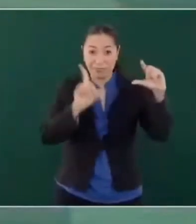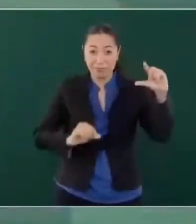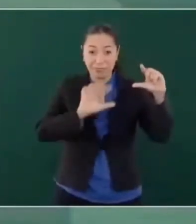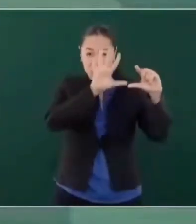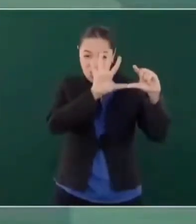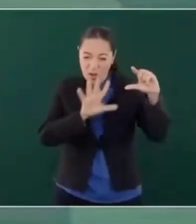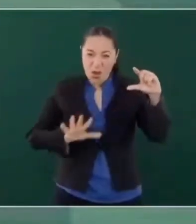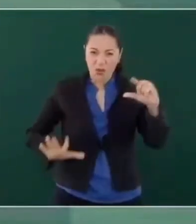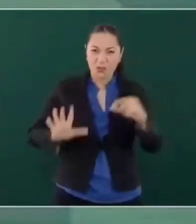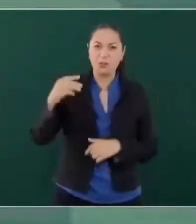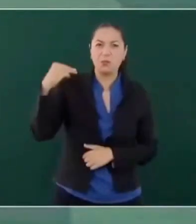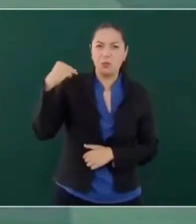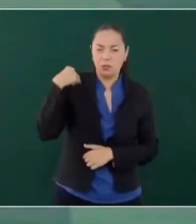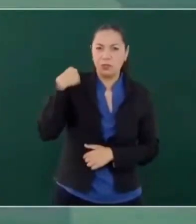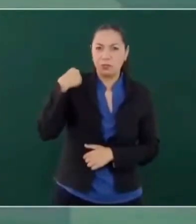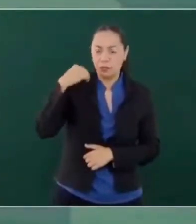México.